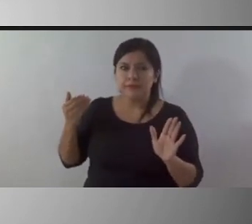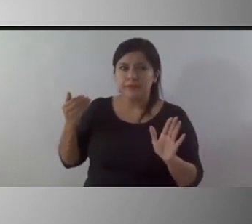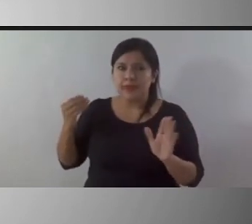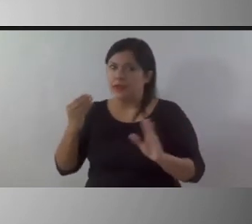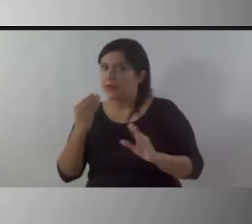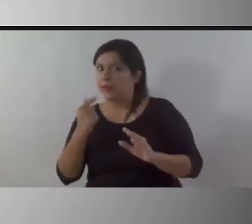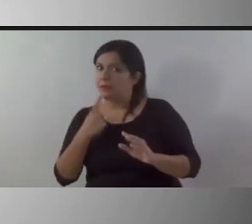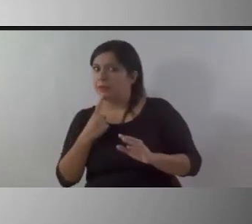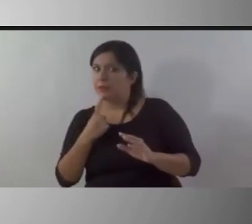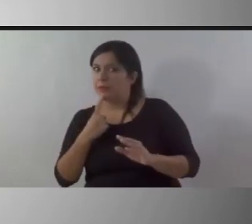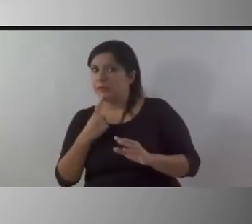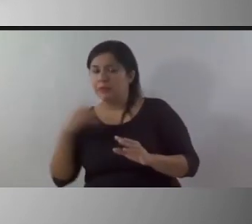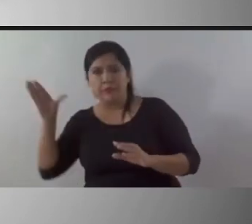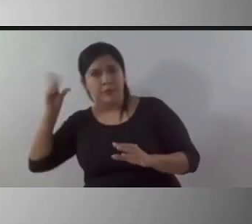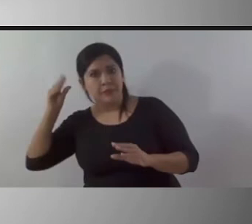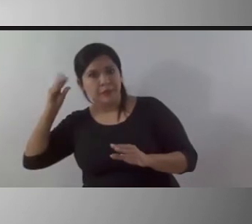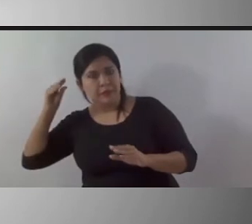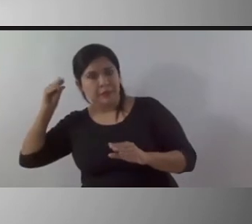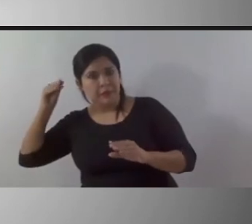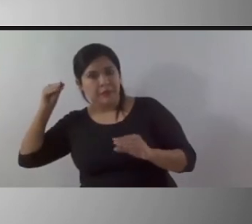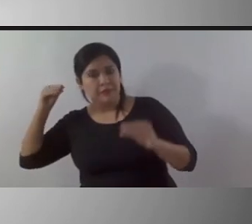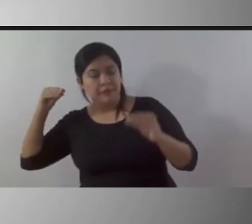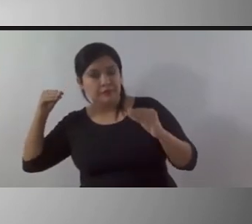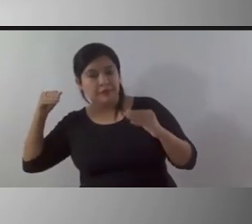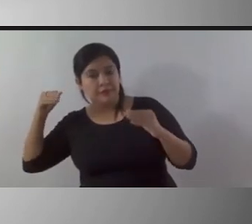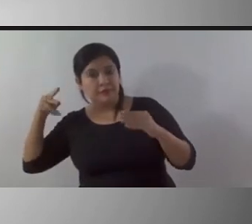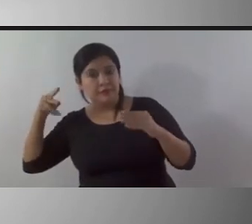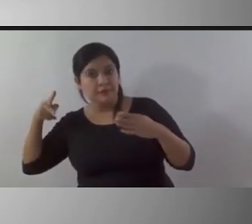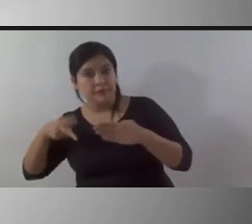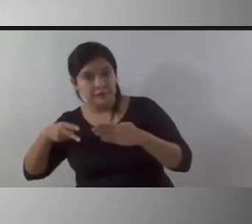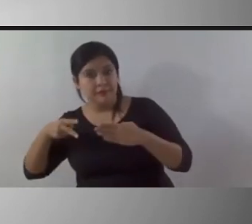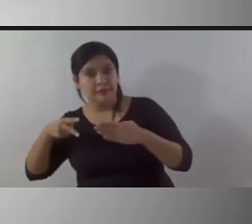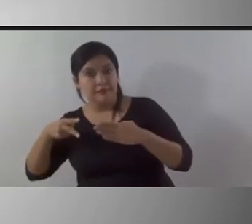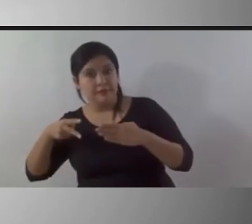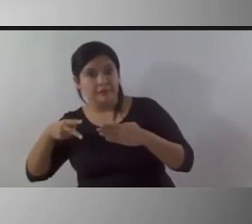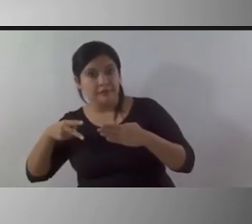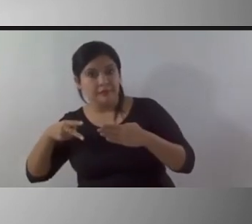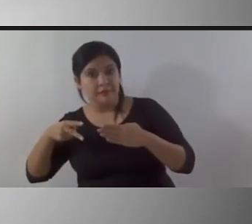define y maneja los distintos diagnósticos.